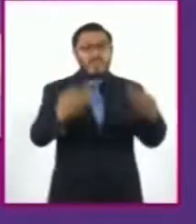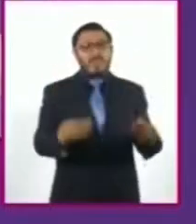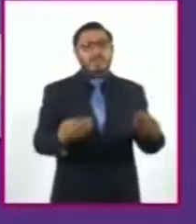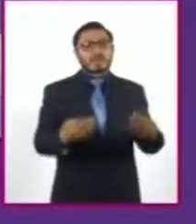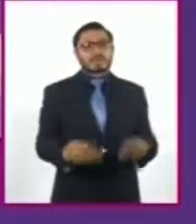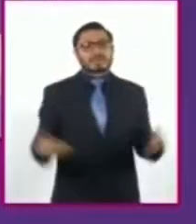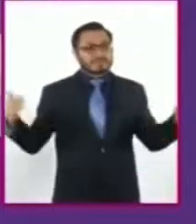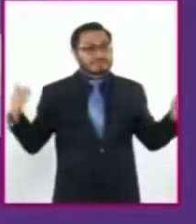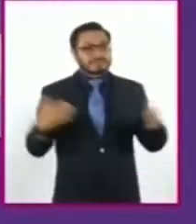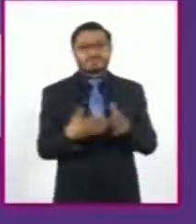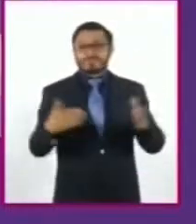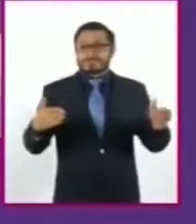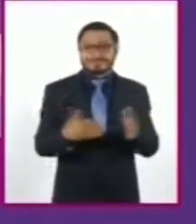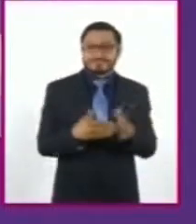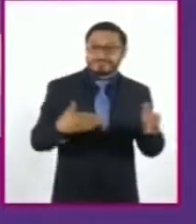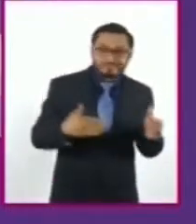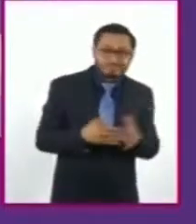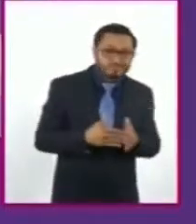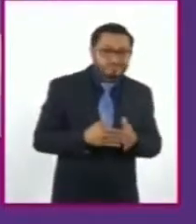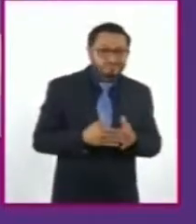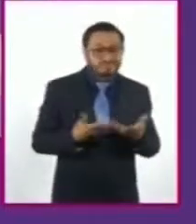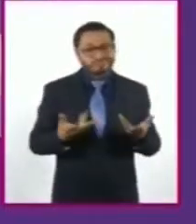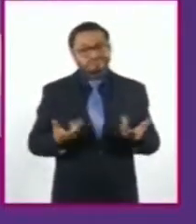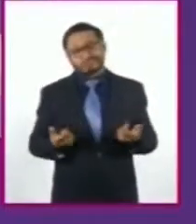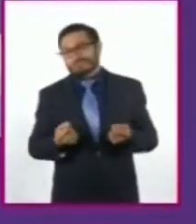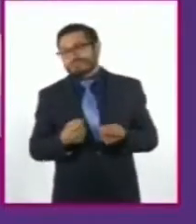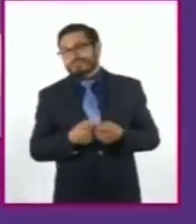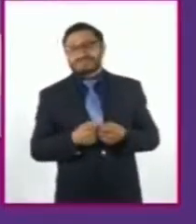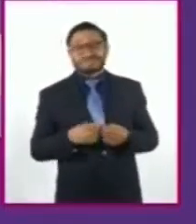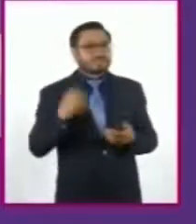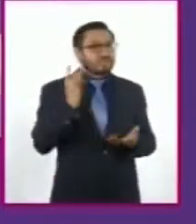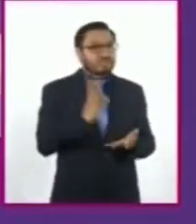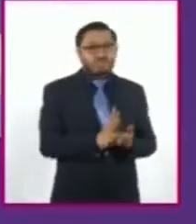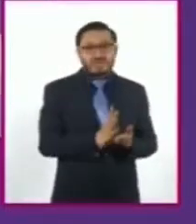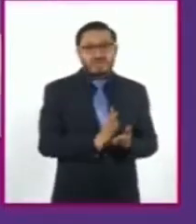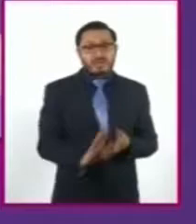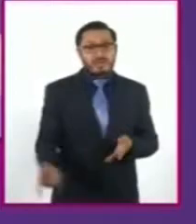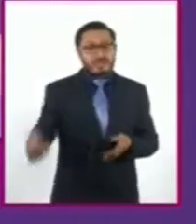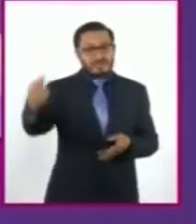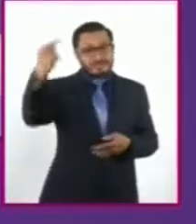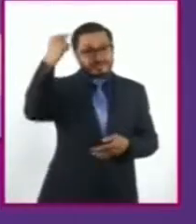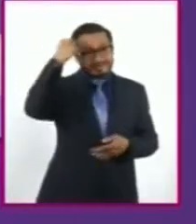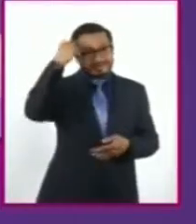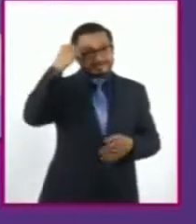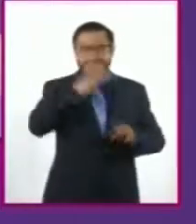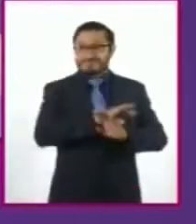los límites y obstáculos solo están en nuestra mente.